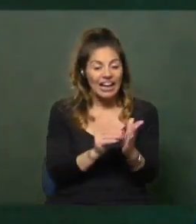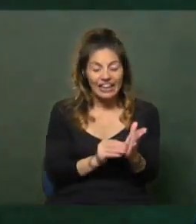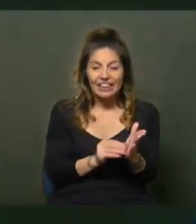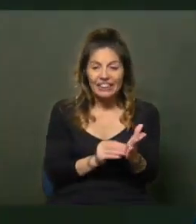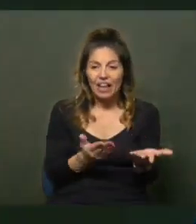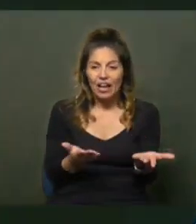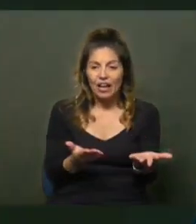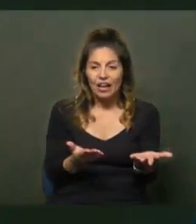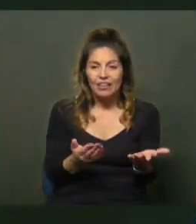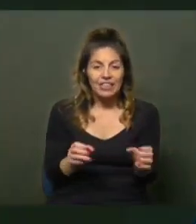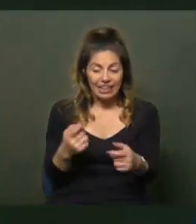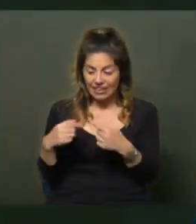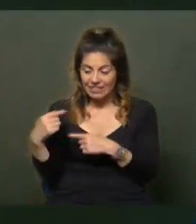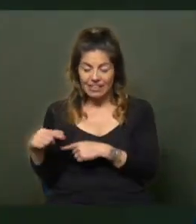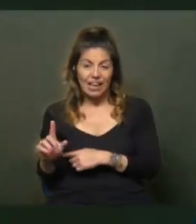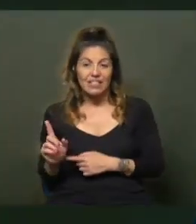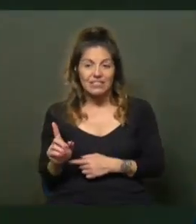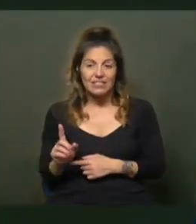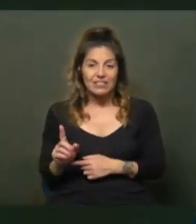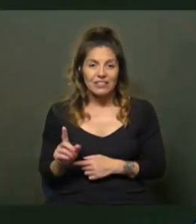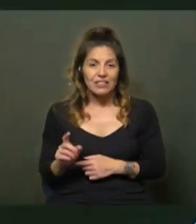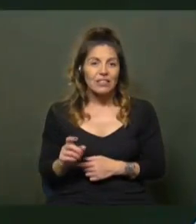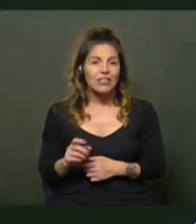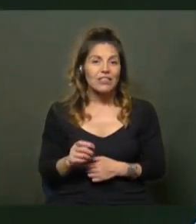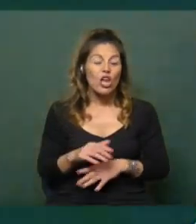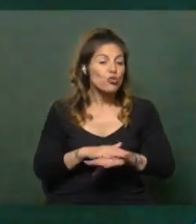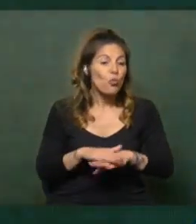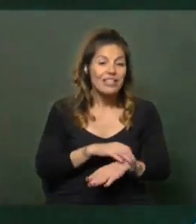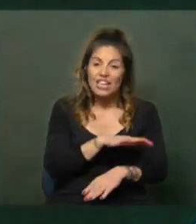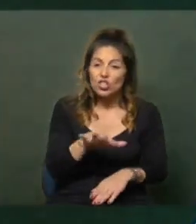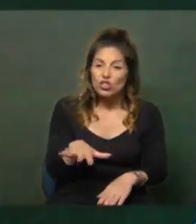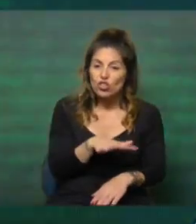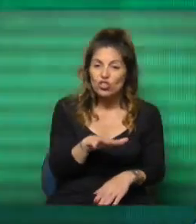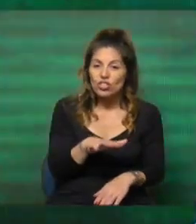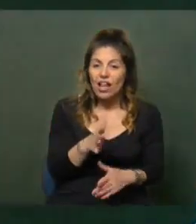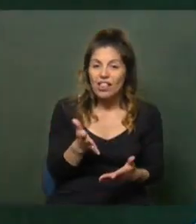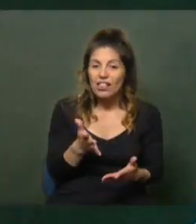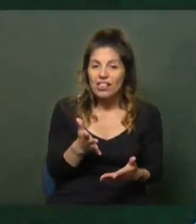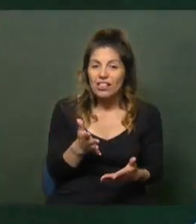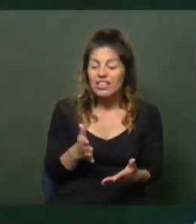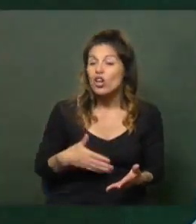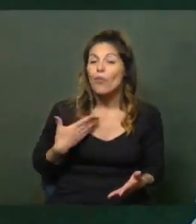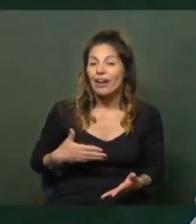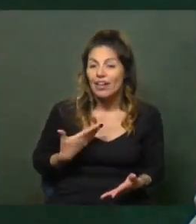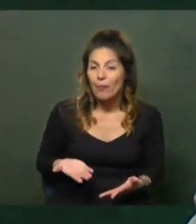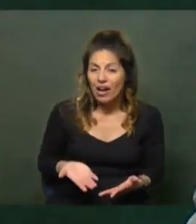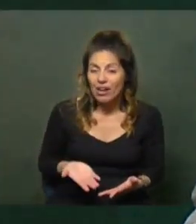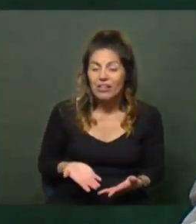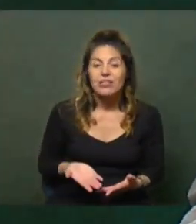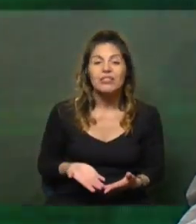última instancia ir hacia atrás y buena buena parte de su base social se lo va a a reclamar